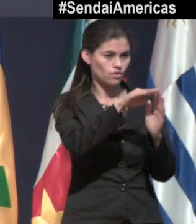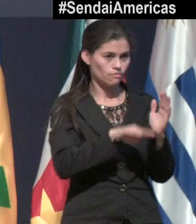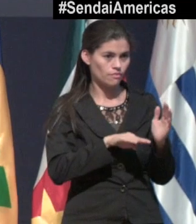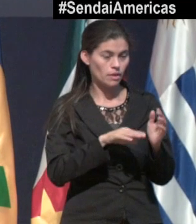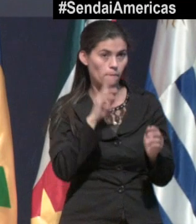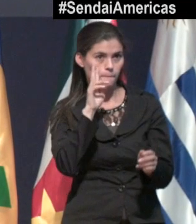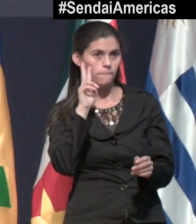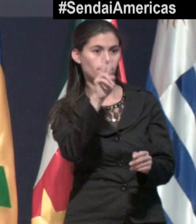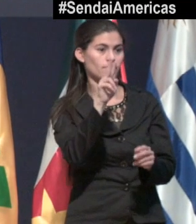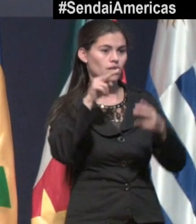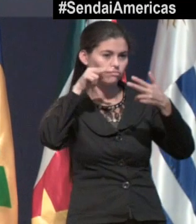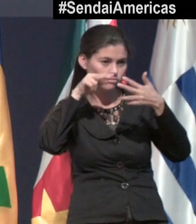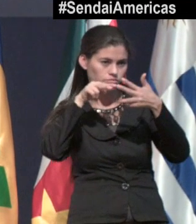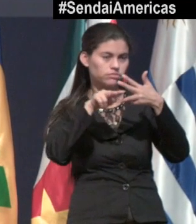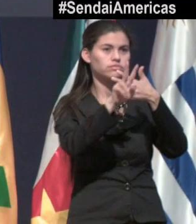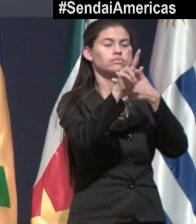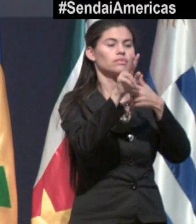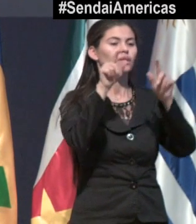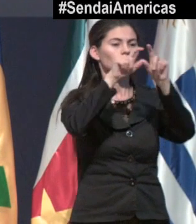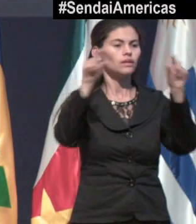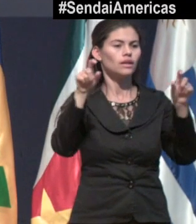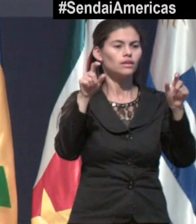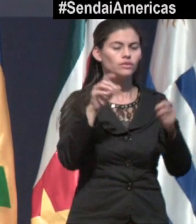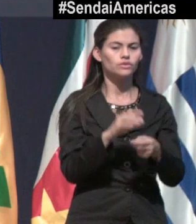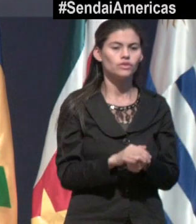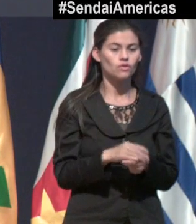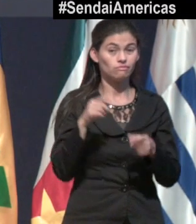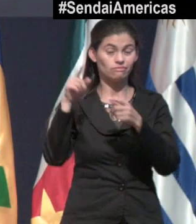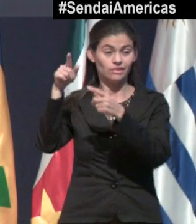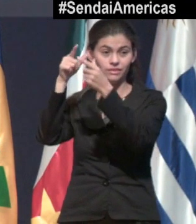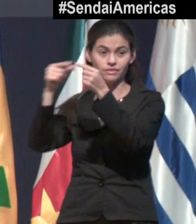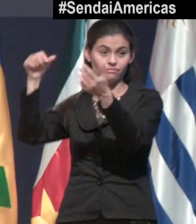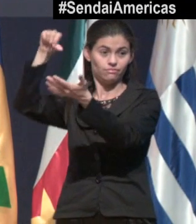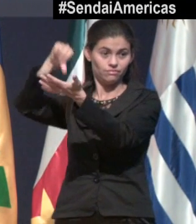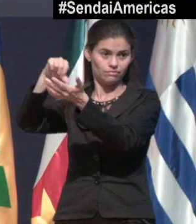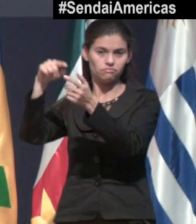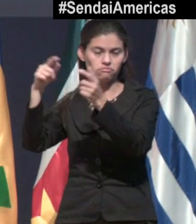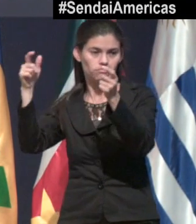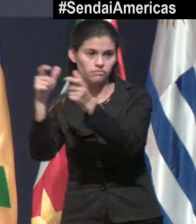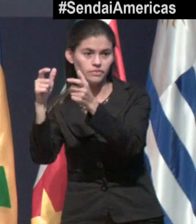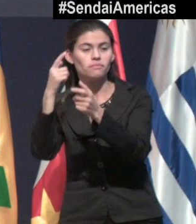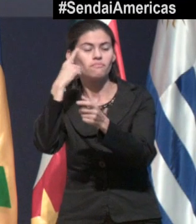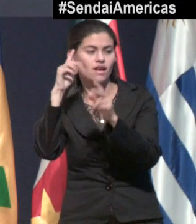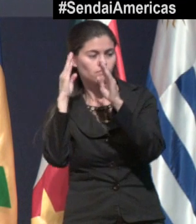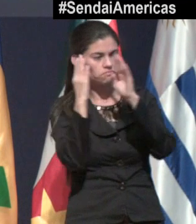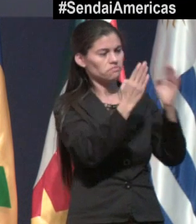hacia adelante, en el caso del marco de Sendai, es que realmente para las islas